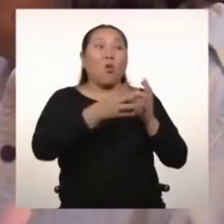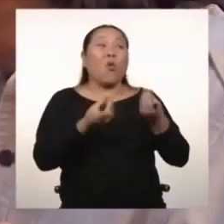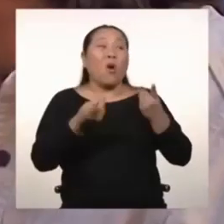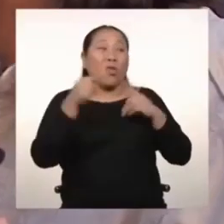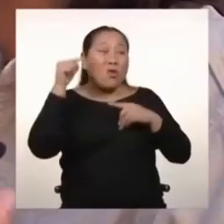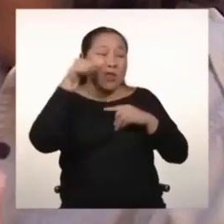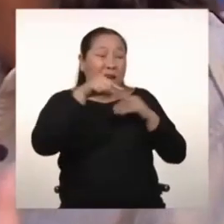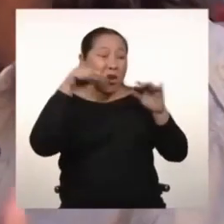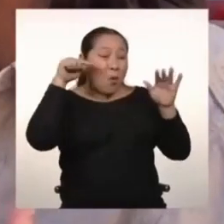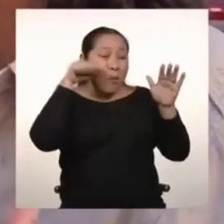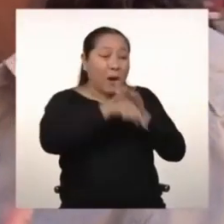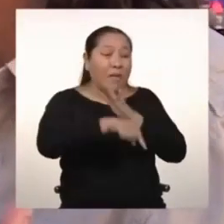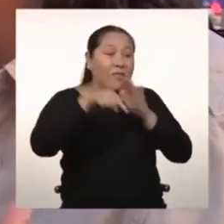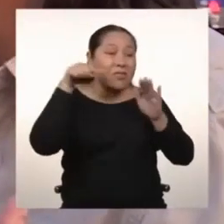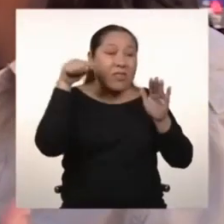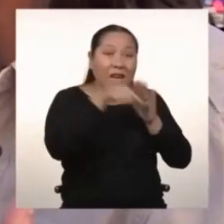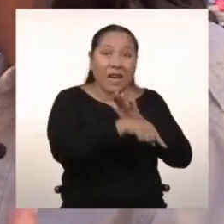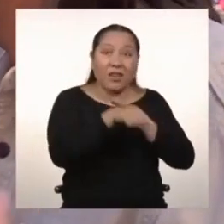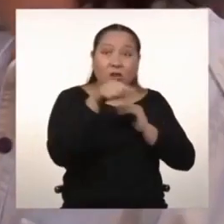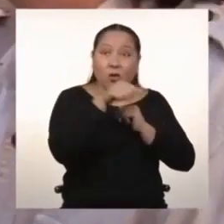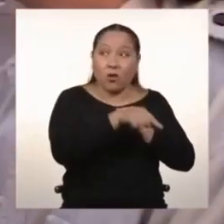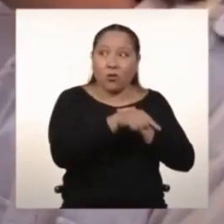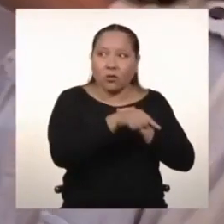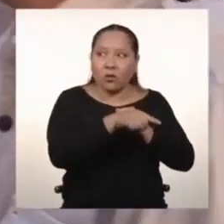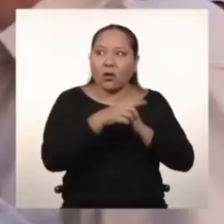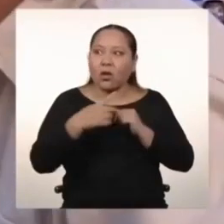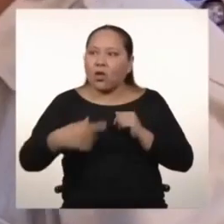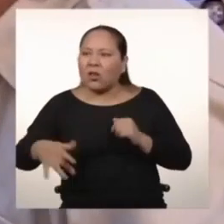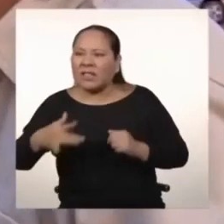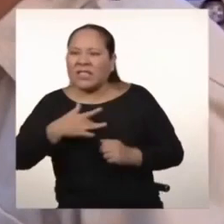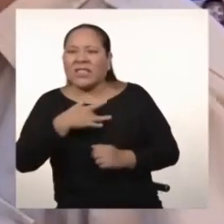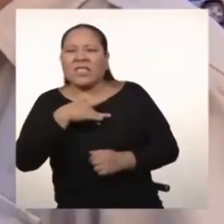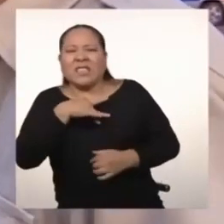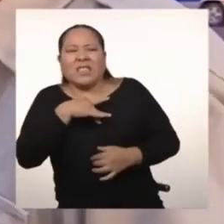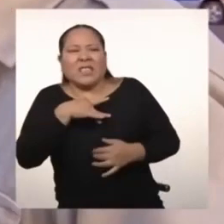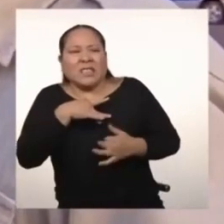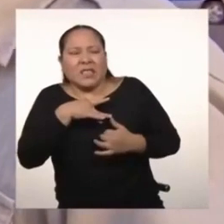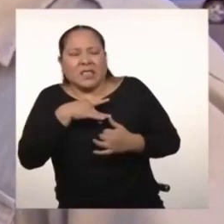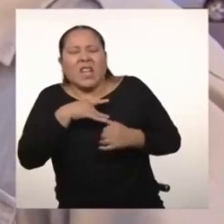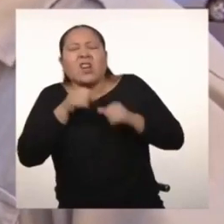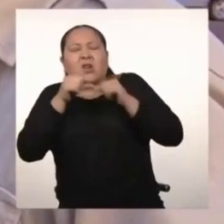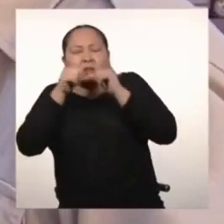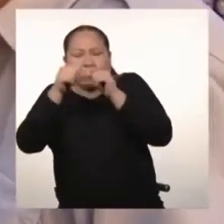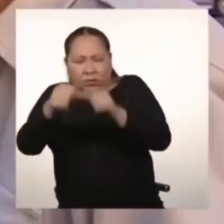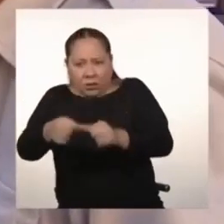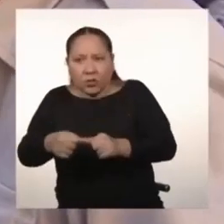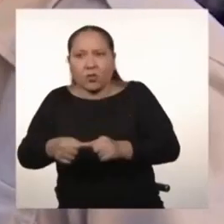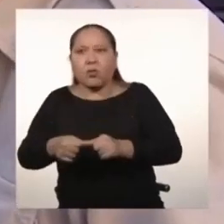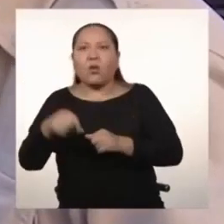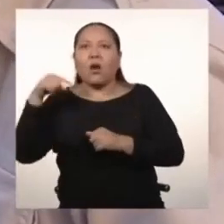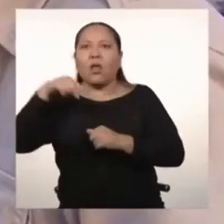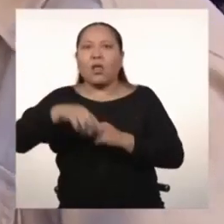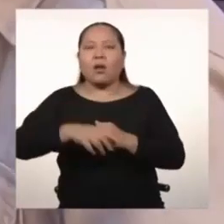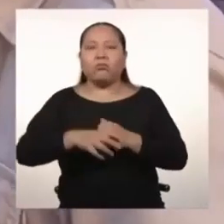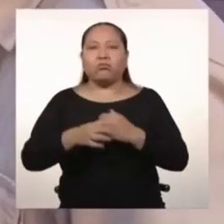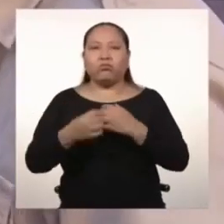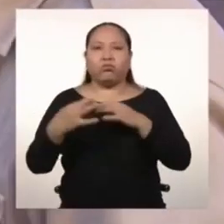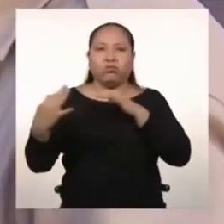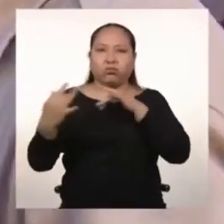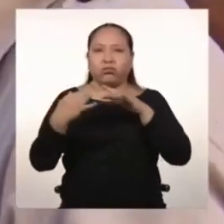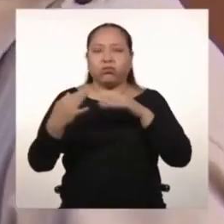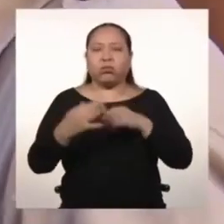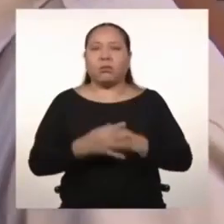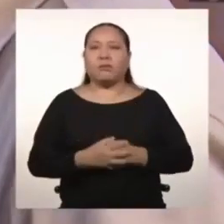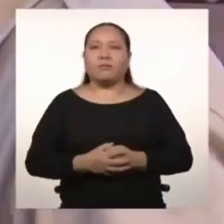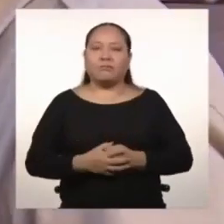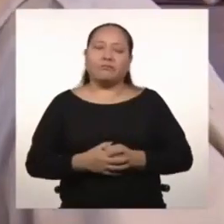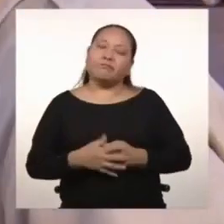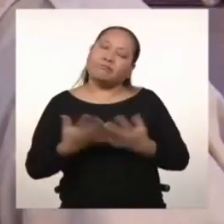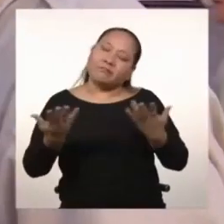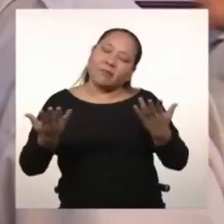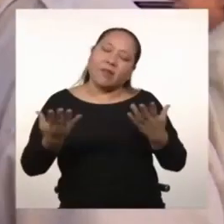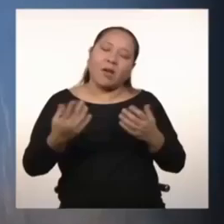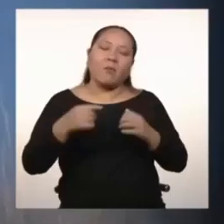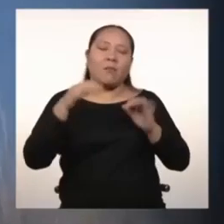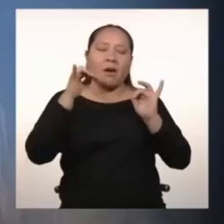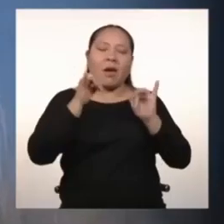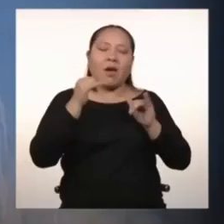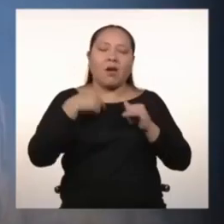Claro. No fue en vano, ¿no? No fue en vano. No fue en vano, ¿no? No fue en vano. Me quedo con eso. Muy bien. Un gusto. Igualmente.